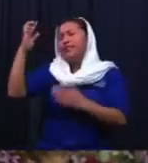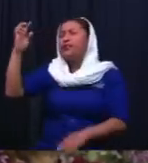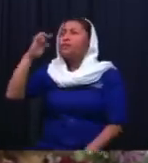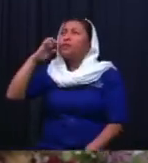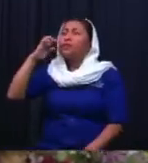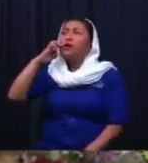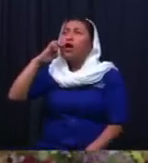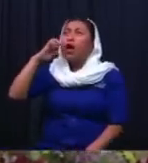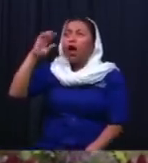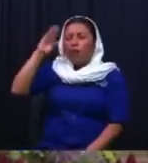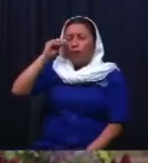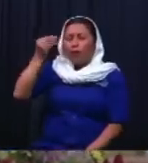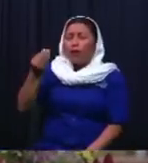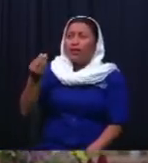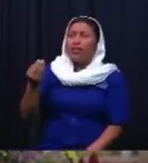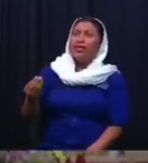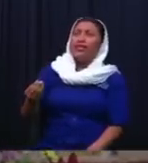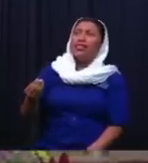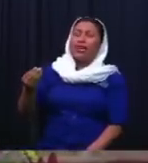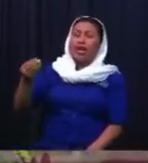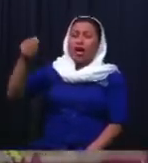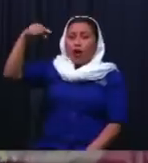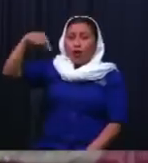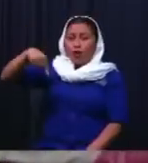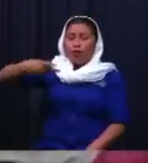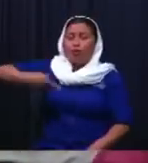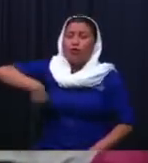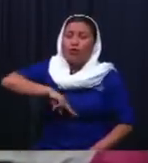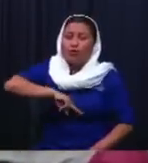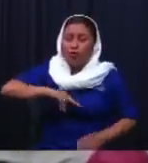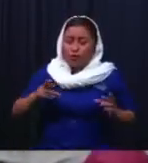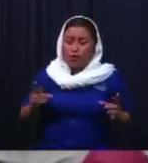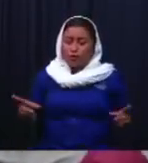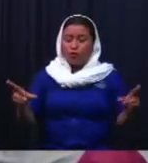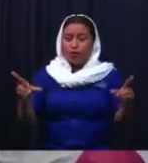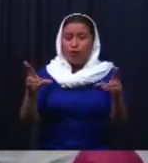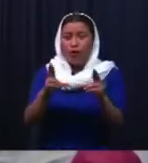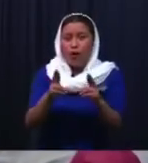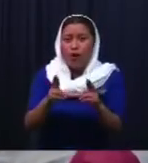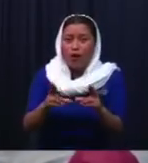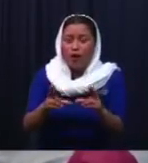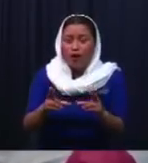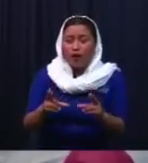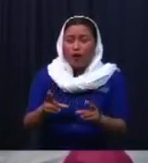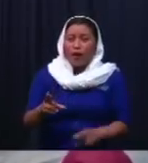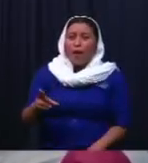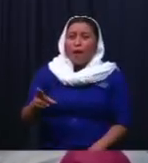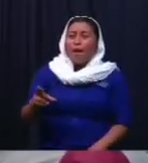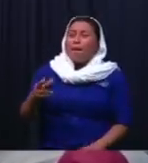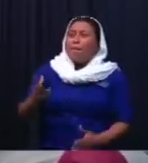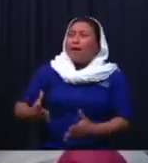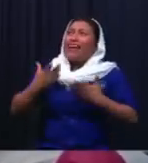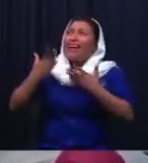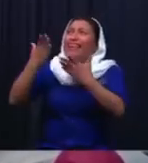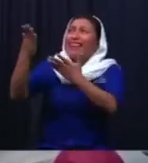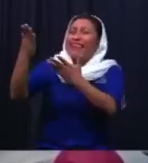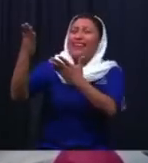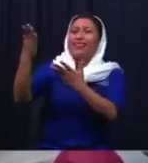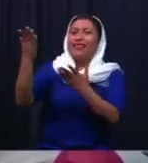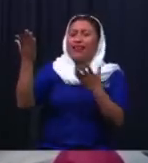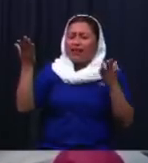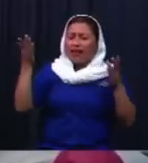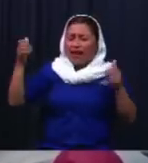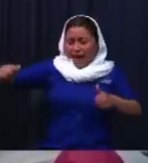tienes acá reunidos, Señor, en tu nombre, Señor, para rendirte culto, Padre, para adorarte,